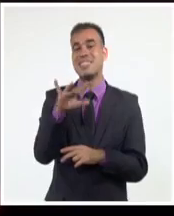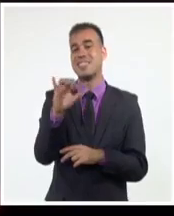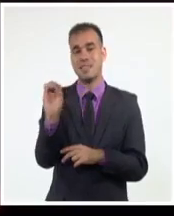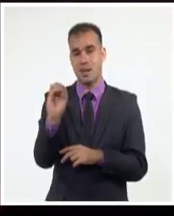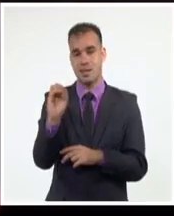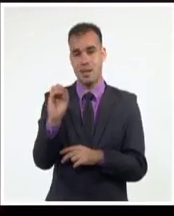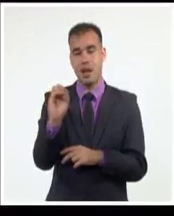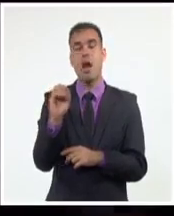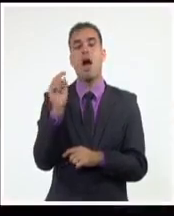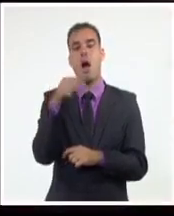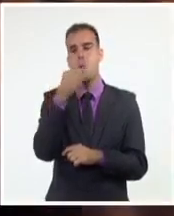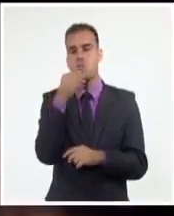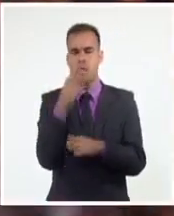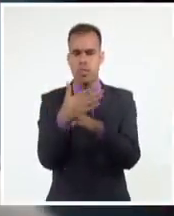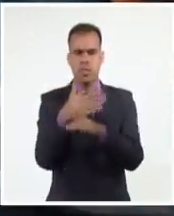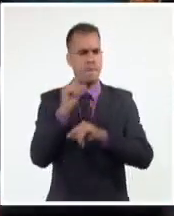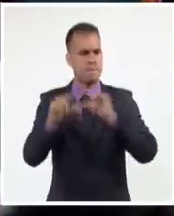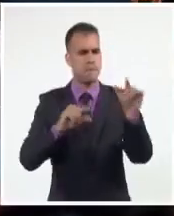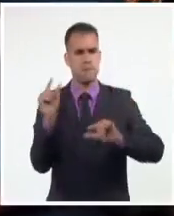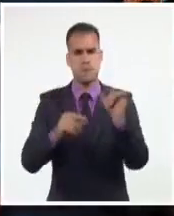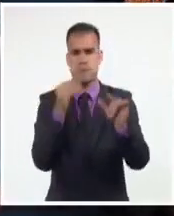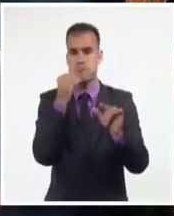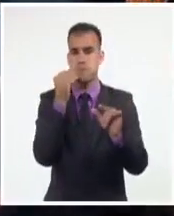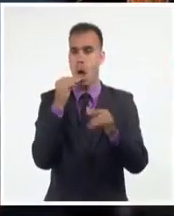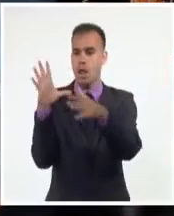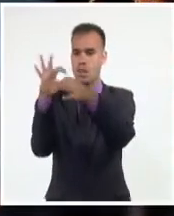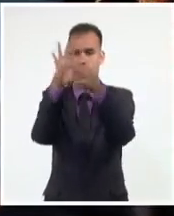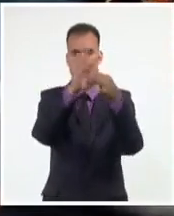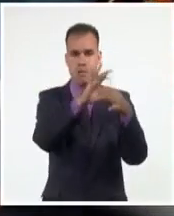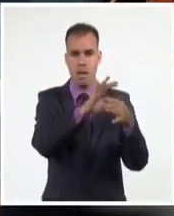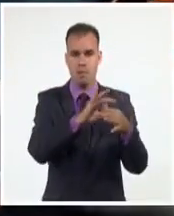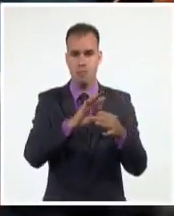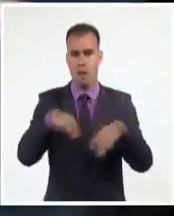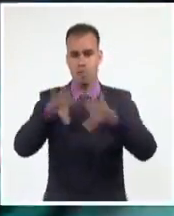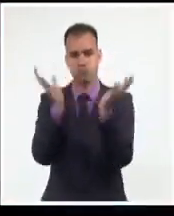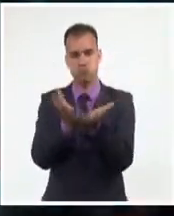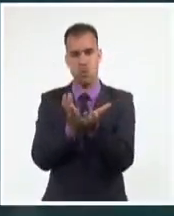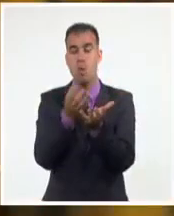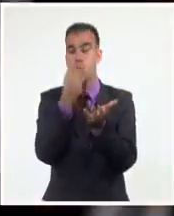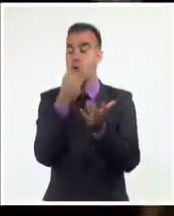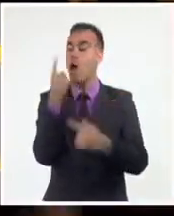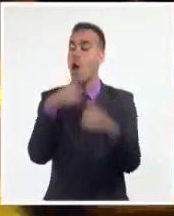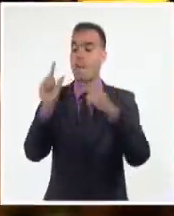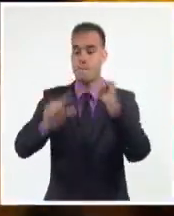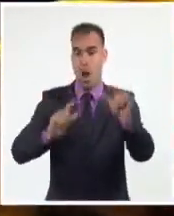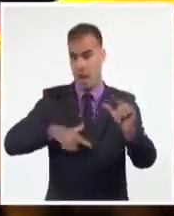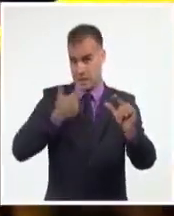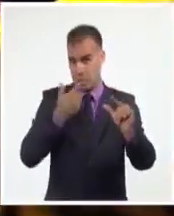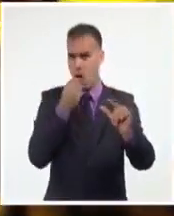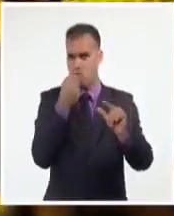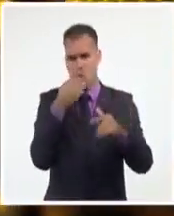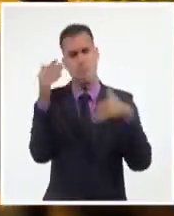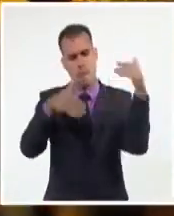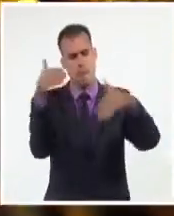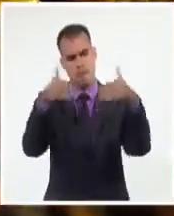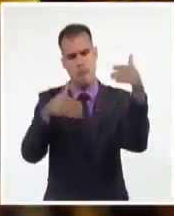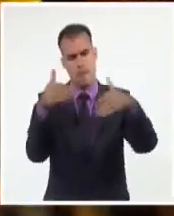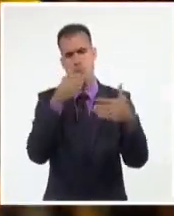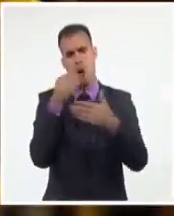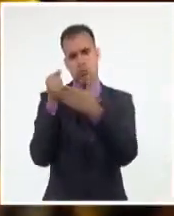conecta diversas audiencias en los 5 continentes y brinda oportunidades para que artistas destacados actúen y